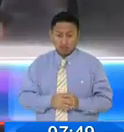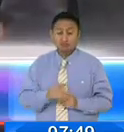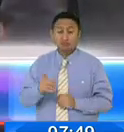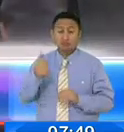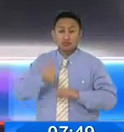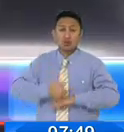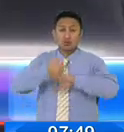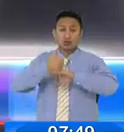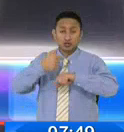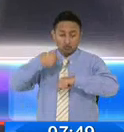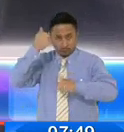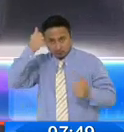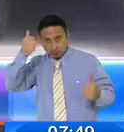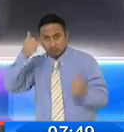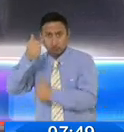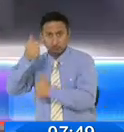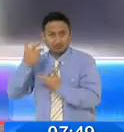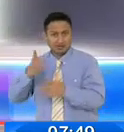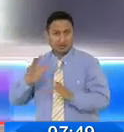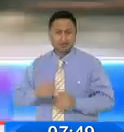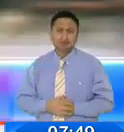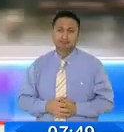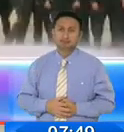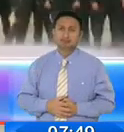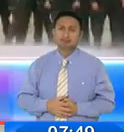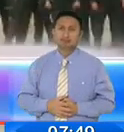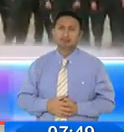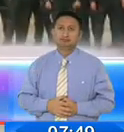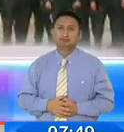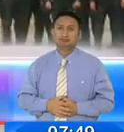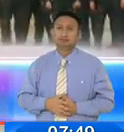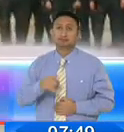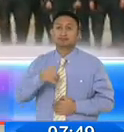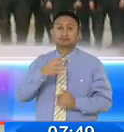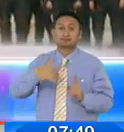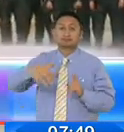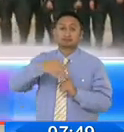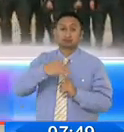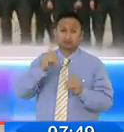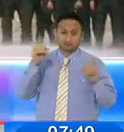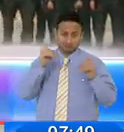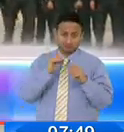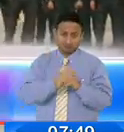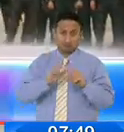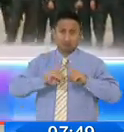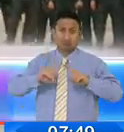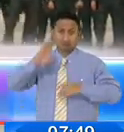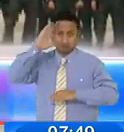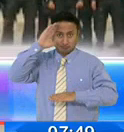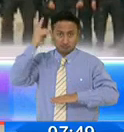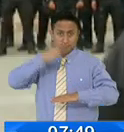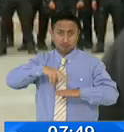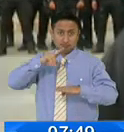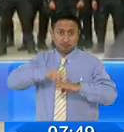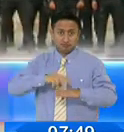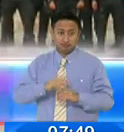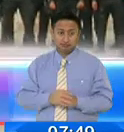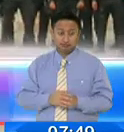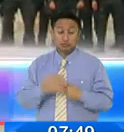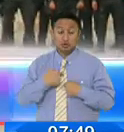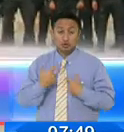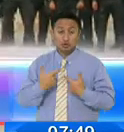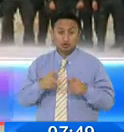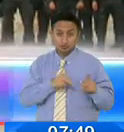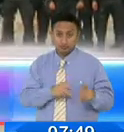las autoridades locales. La situación es compleja, pero como Policía Nacional estamos preparados